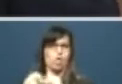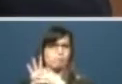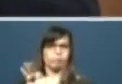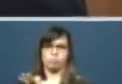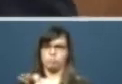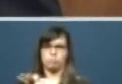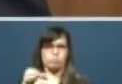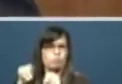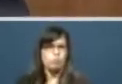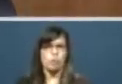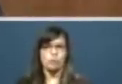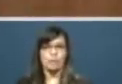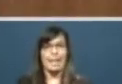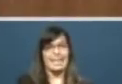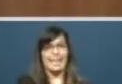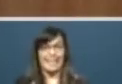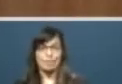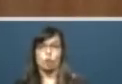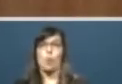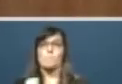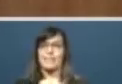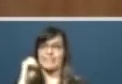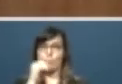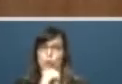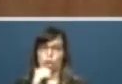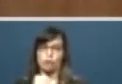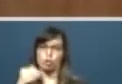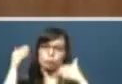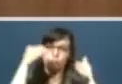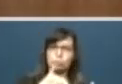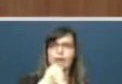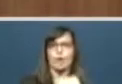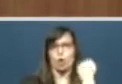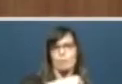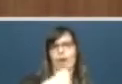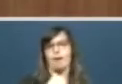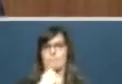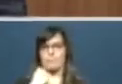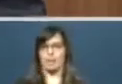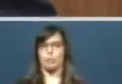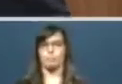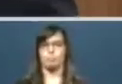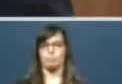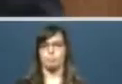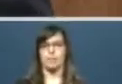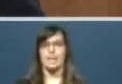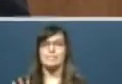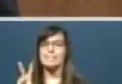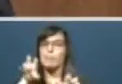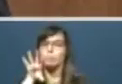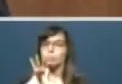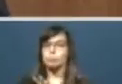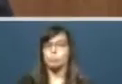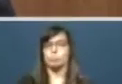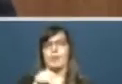del 20% restante al impulso de la economía y del empleo desde el punto de vista fiscal castilla y león